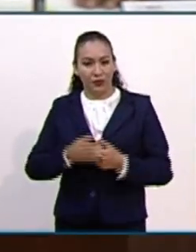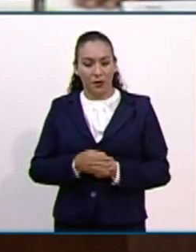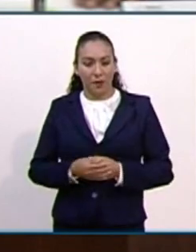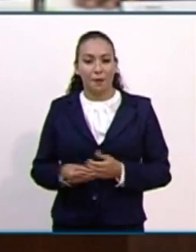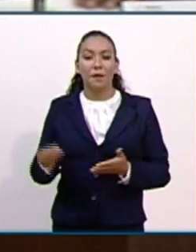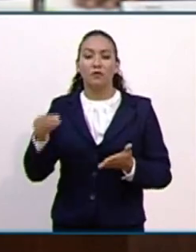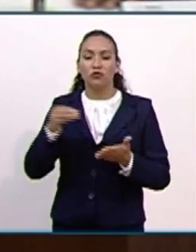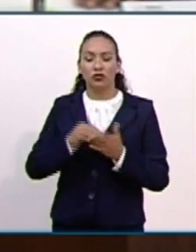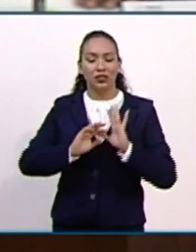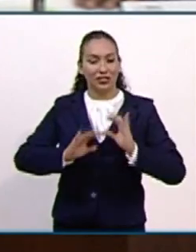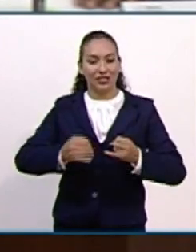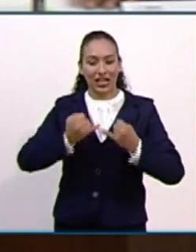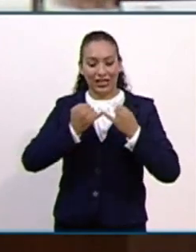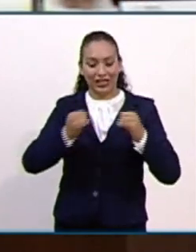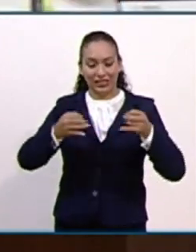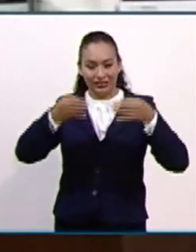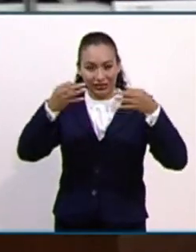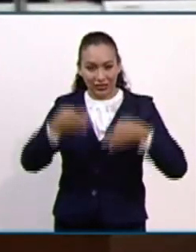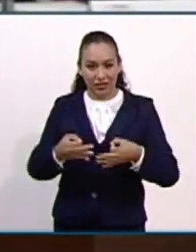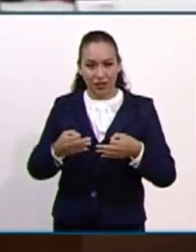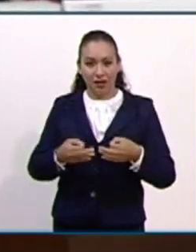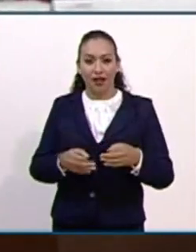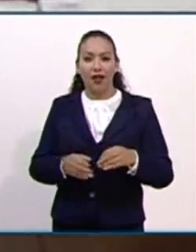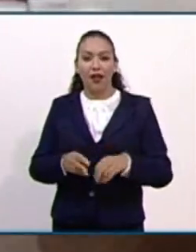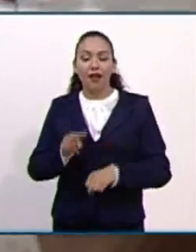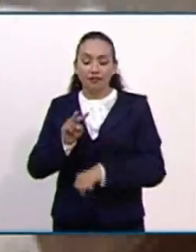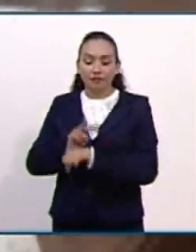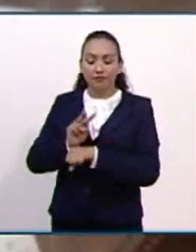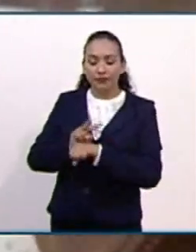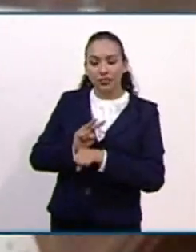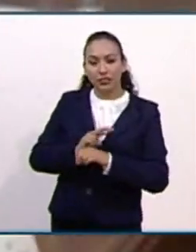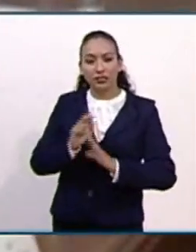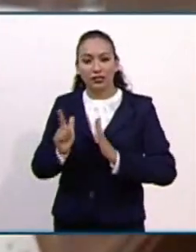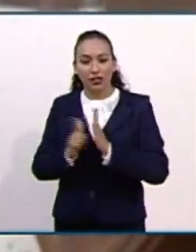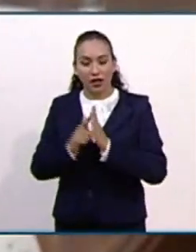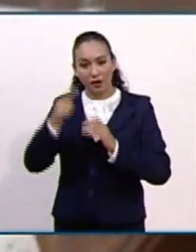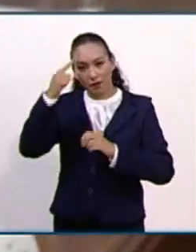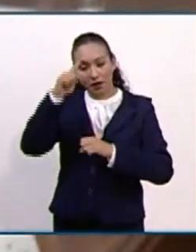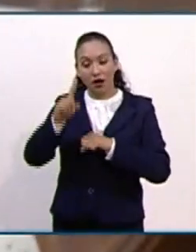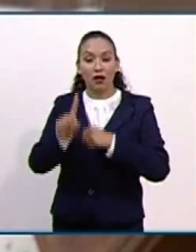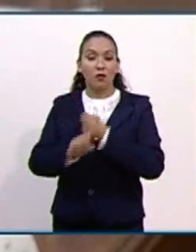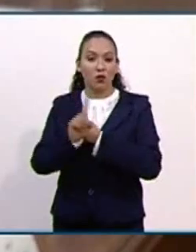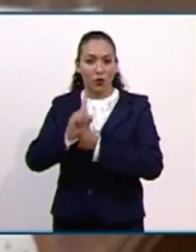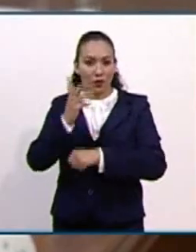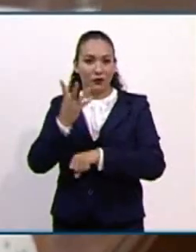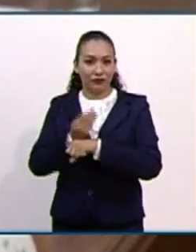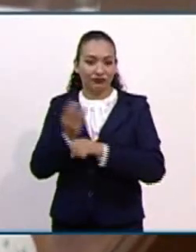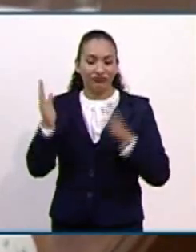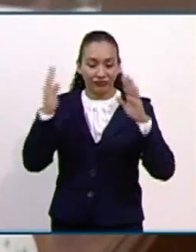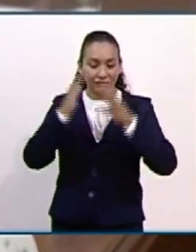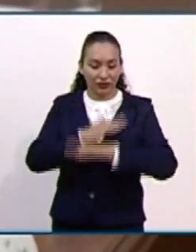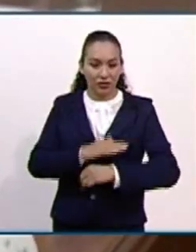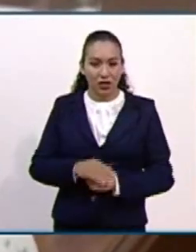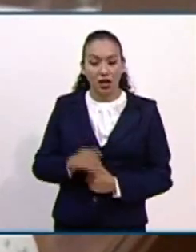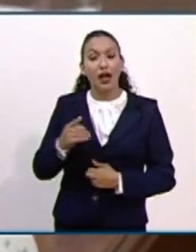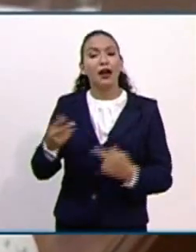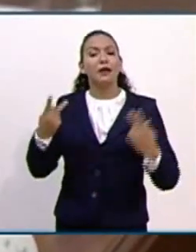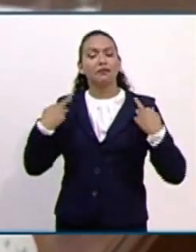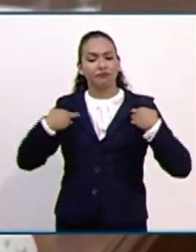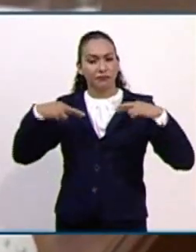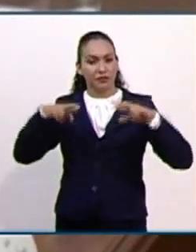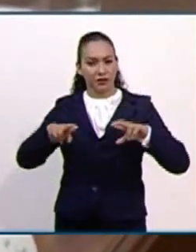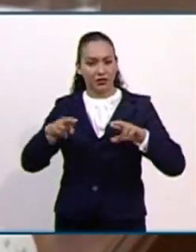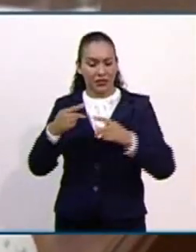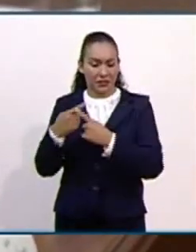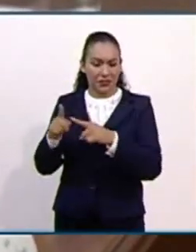instaló formalmente el Consejo Nacional de Mecanismos Alternativos de Solución de Controversias, en el que participan representantes del